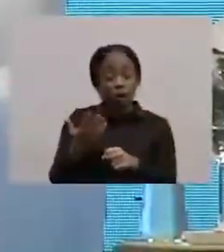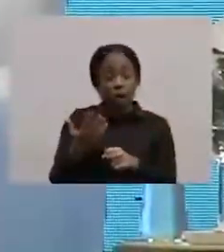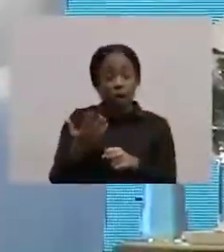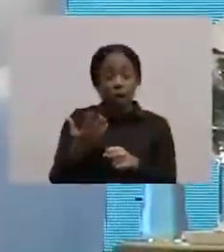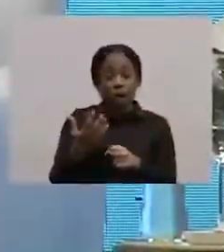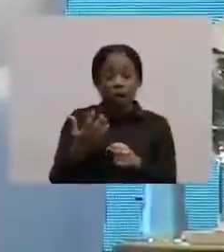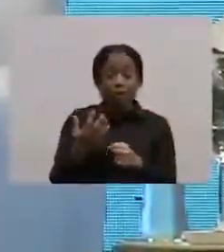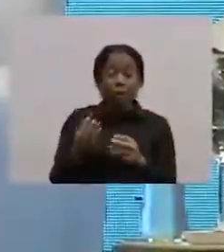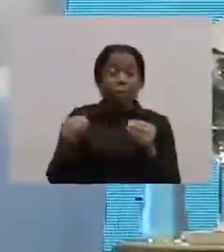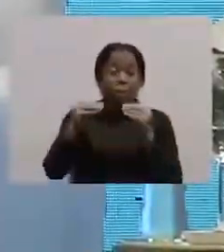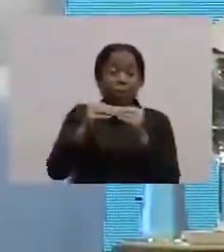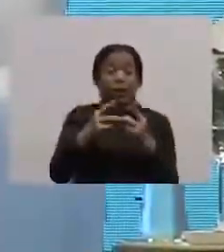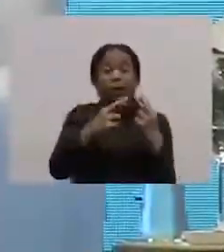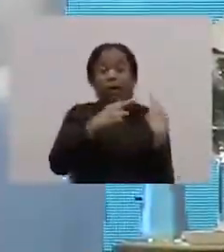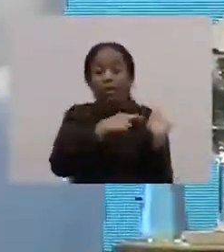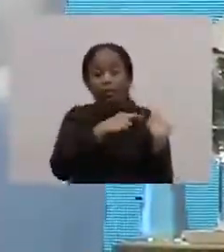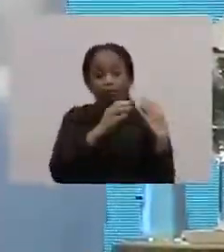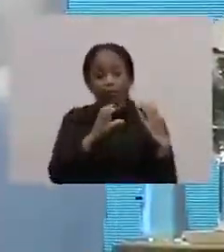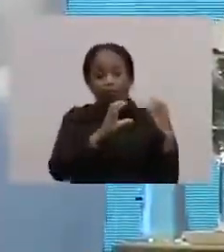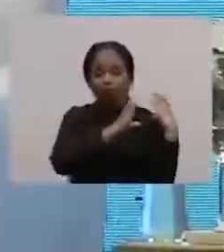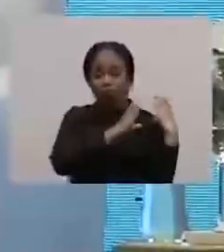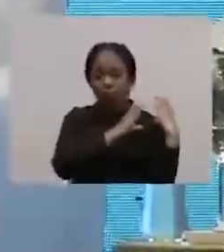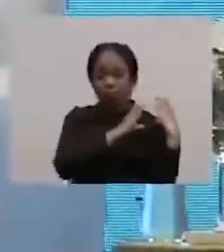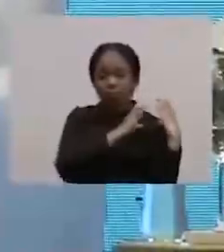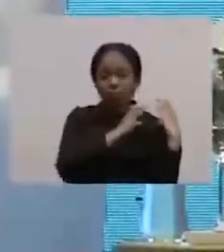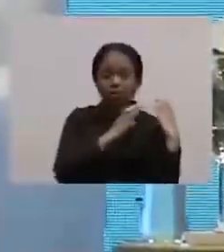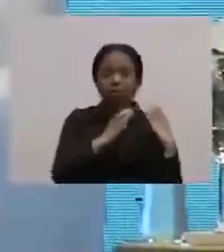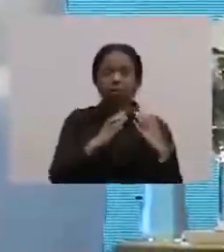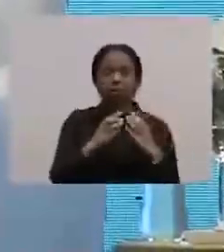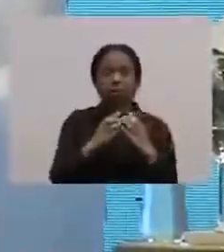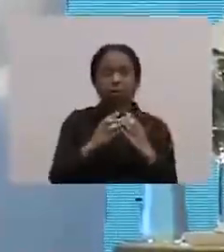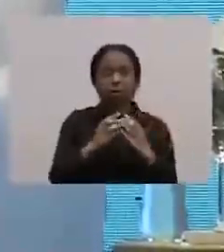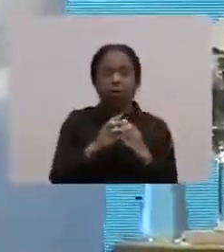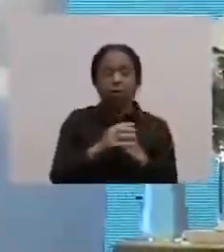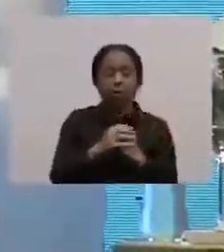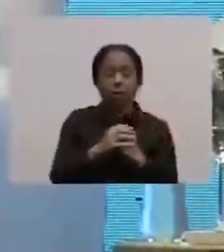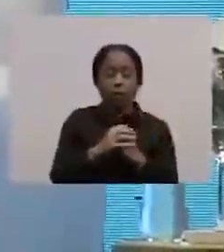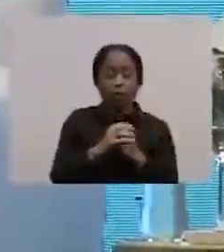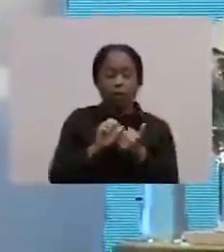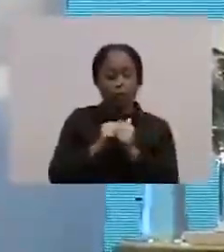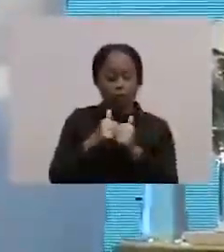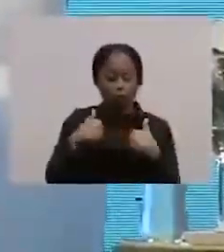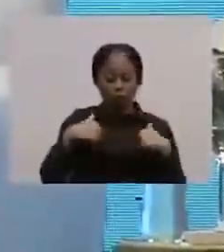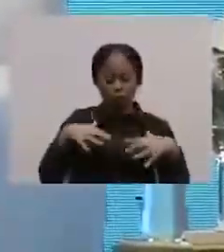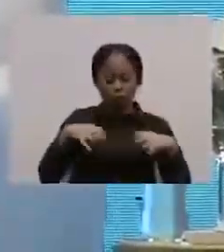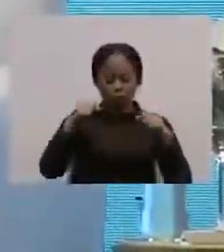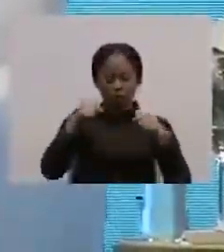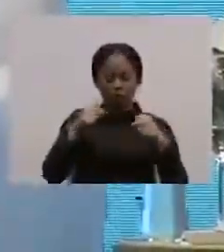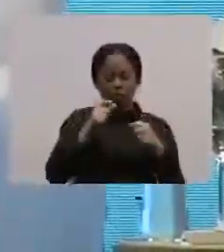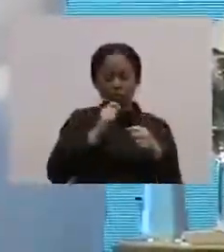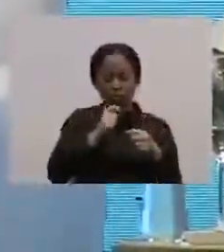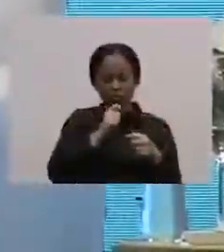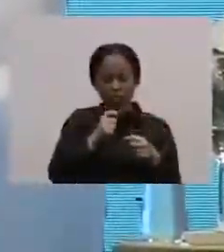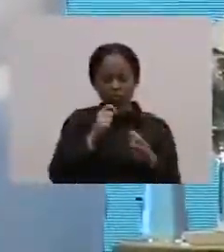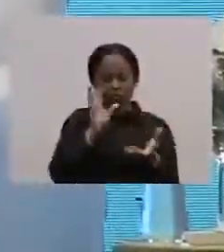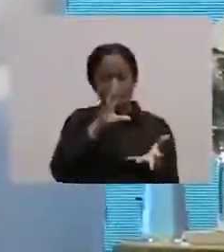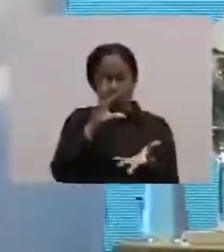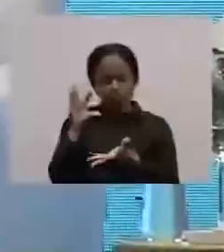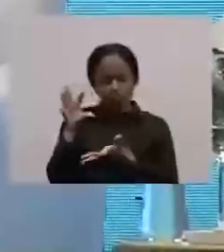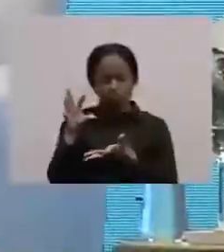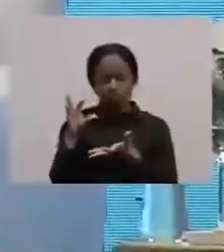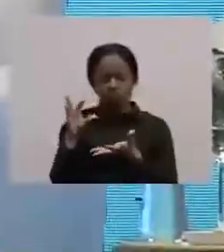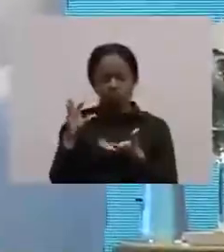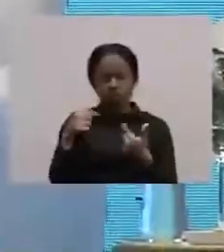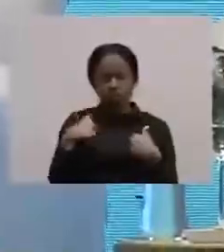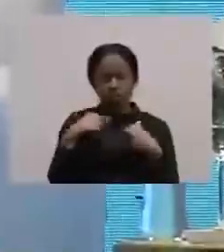una mayor responsabilidad del sentido de responsabilidad en cómo ejercemos el periodismo. ¿Qué decimos?